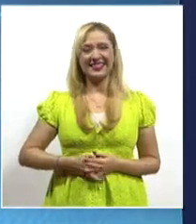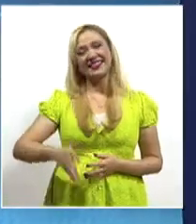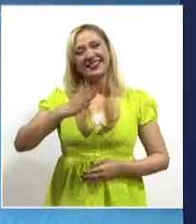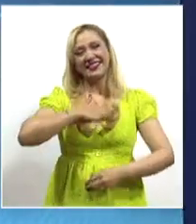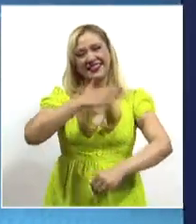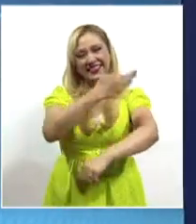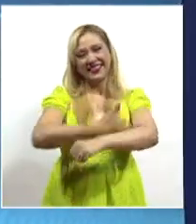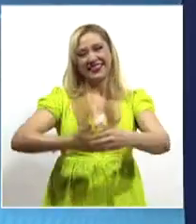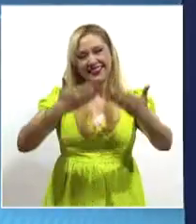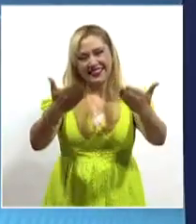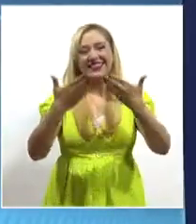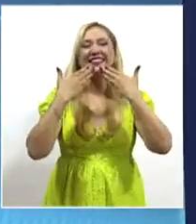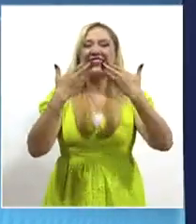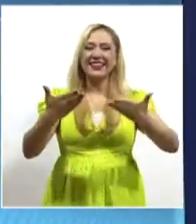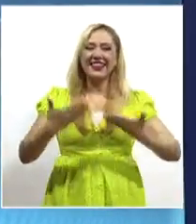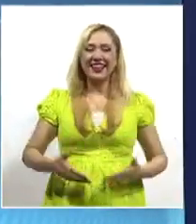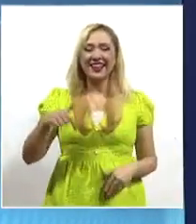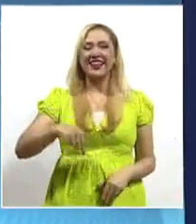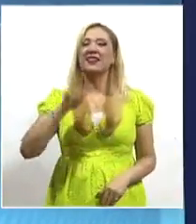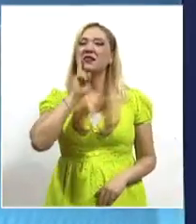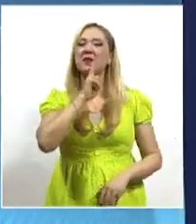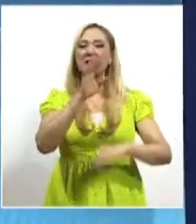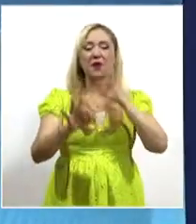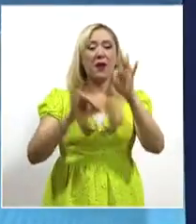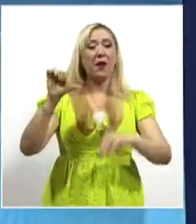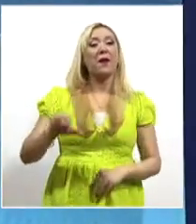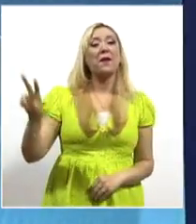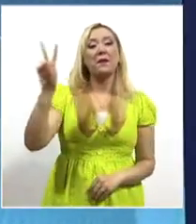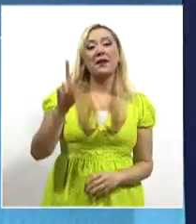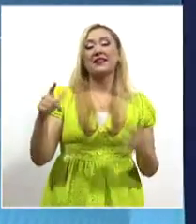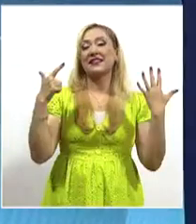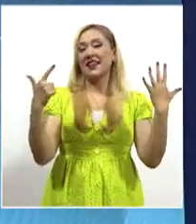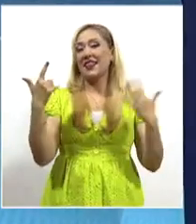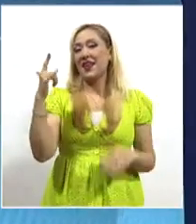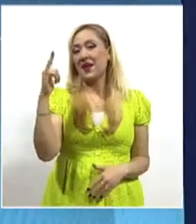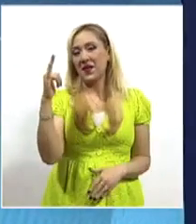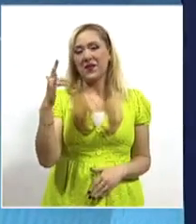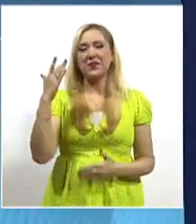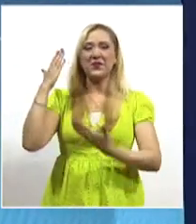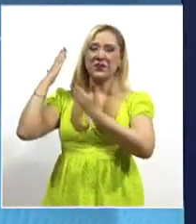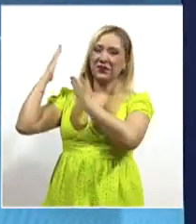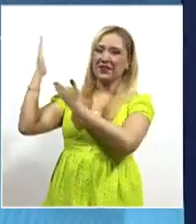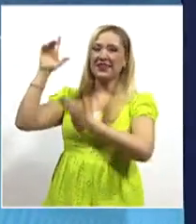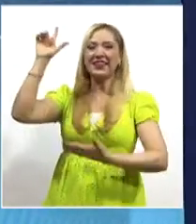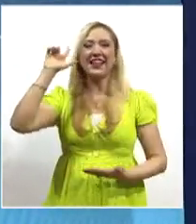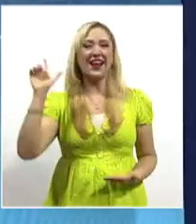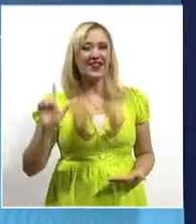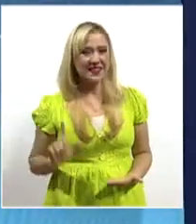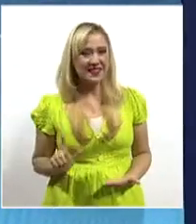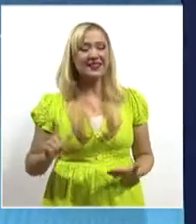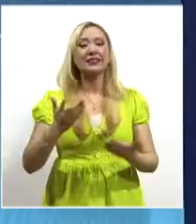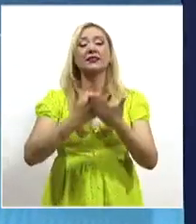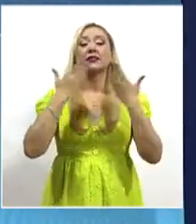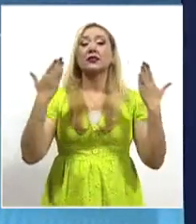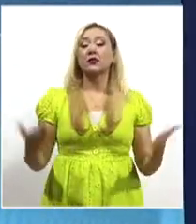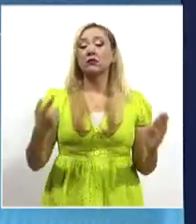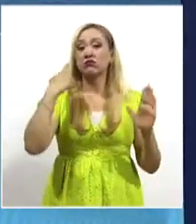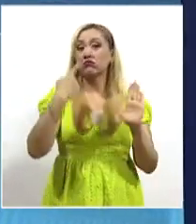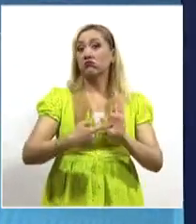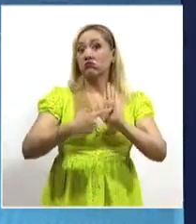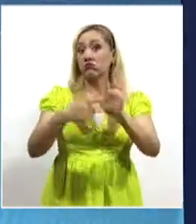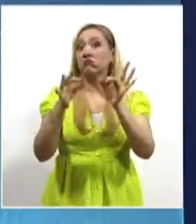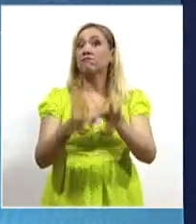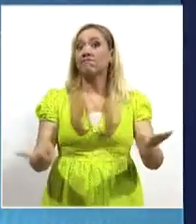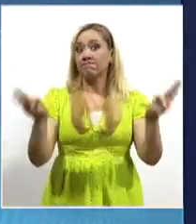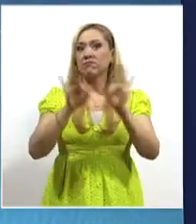Muy buenas tardes, bienvenidos a este corte informativo. Hoy es viernes 7 de julio, soy Laura Murillo y en los próximos minutos le presentaré la información